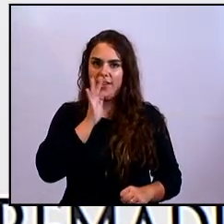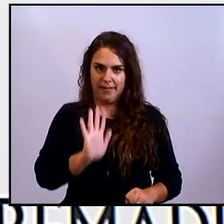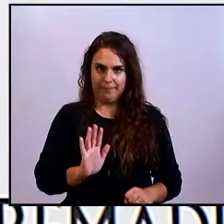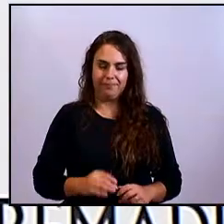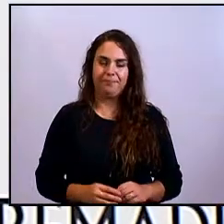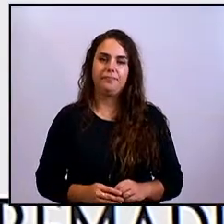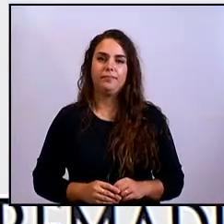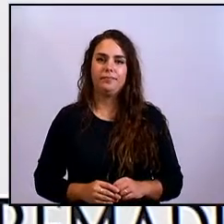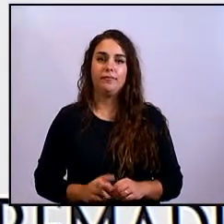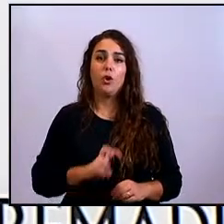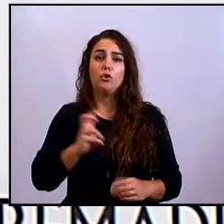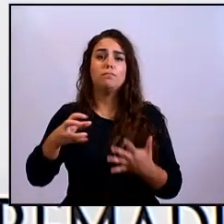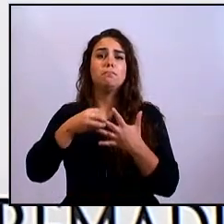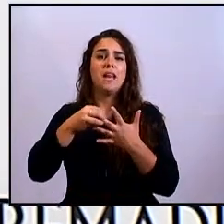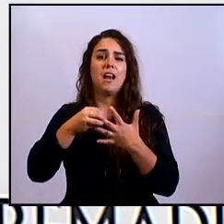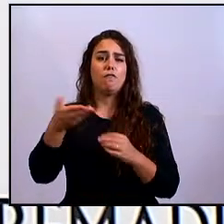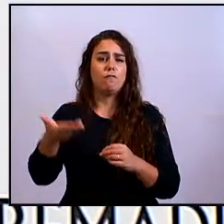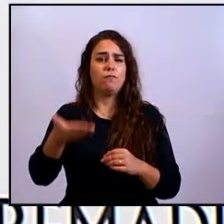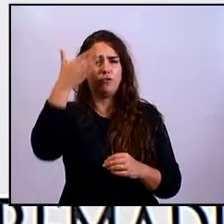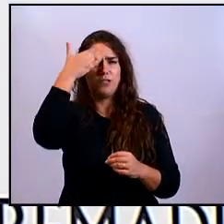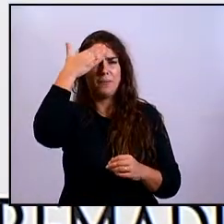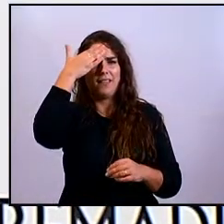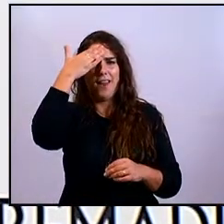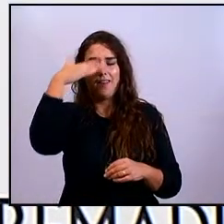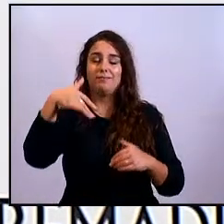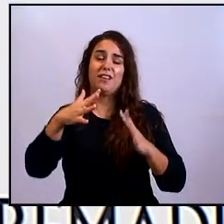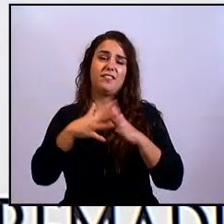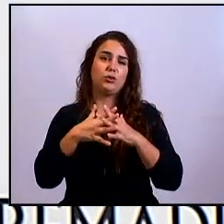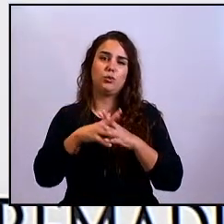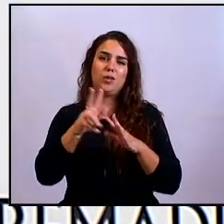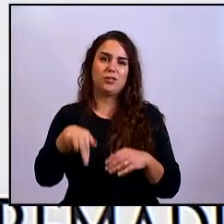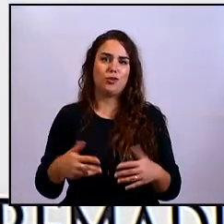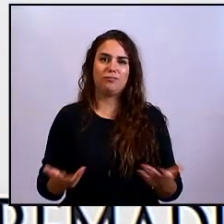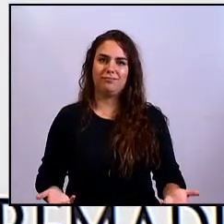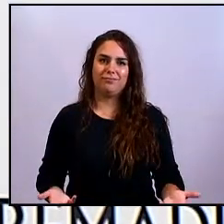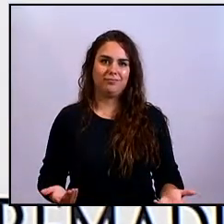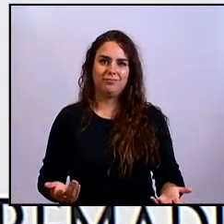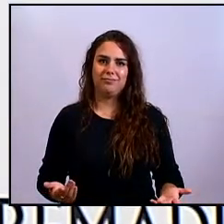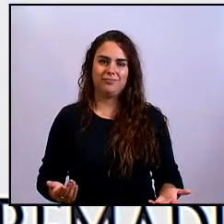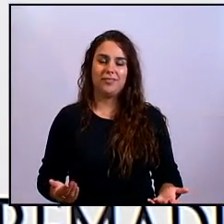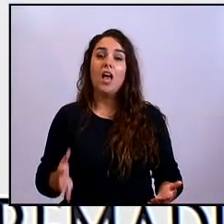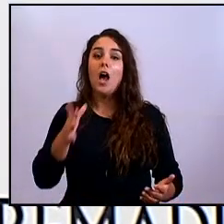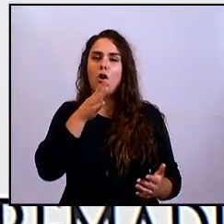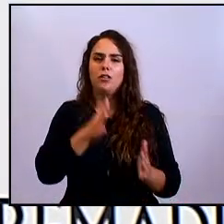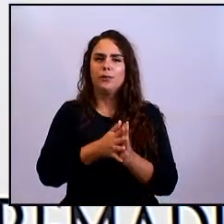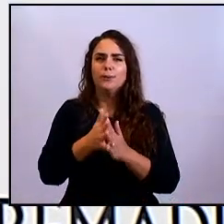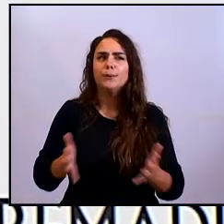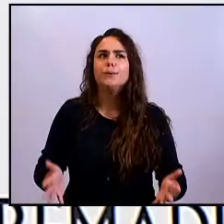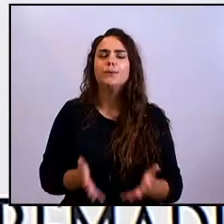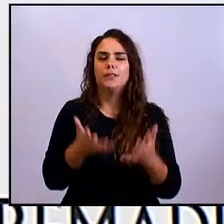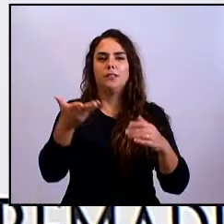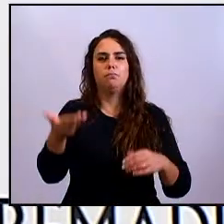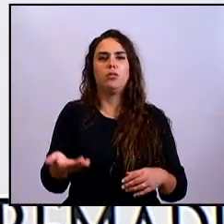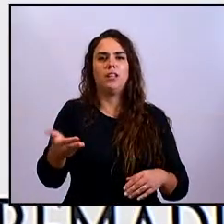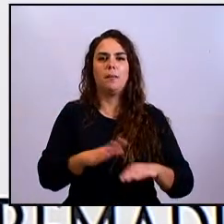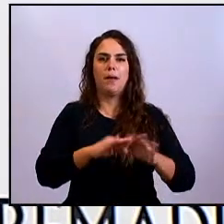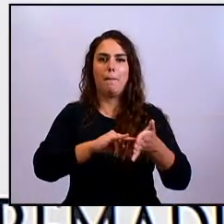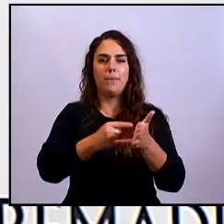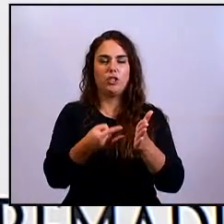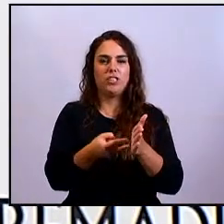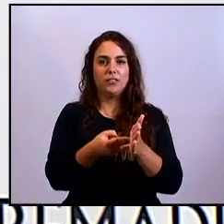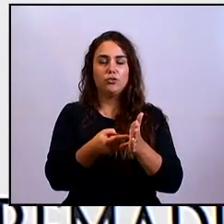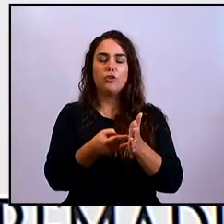Otro pilar fundamental de estos presupuestos son las infraestructuras, que cuentan con un fuerte empuje, sobre todo en proyectos que